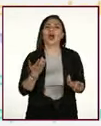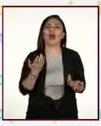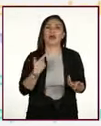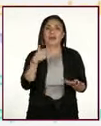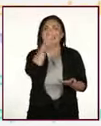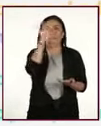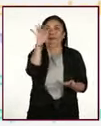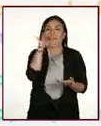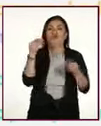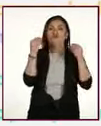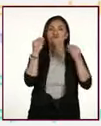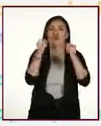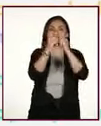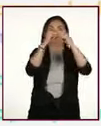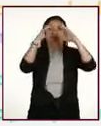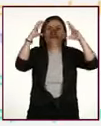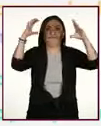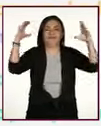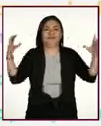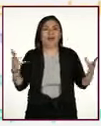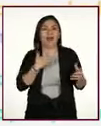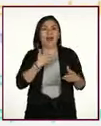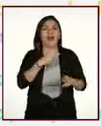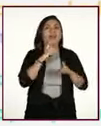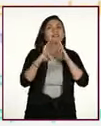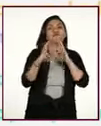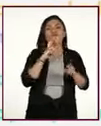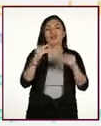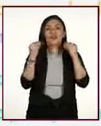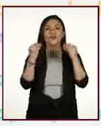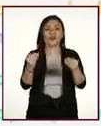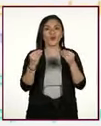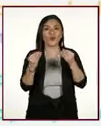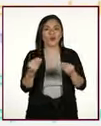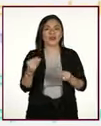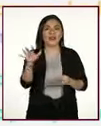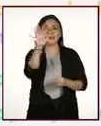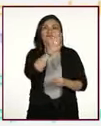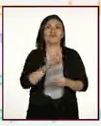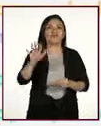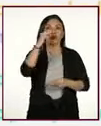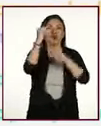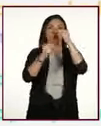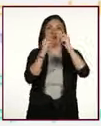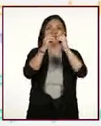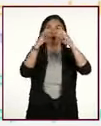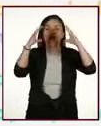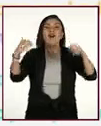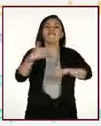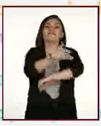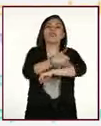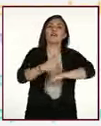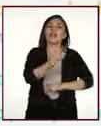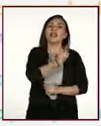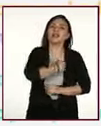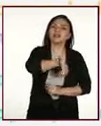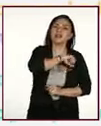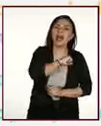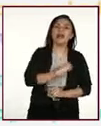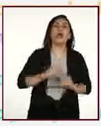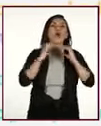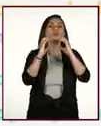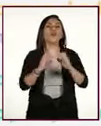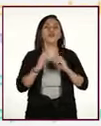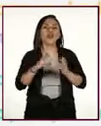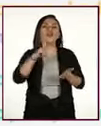tratando de irme rápido, Fanny, para poder leer todo lo que nos hicieron llegar y esta nube que cambia y que crece. Familias sanas,